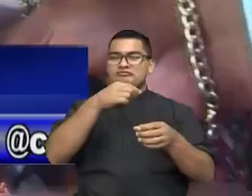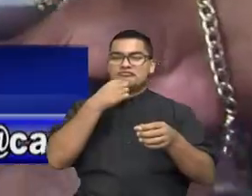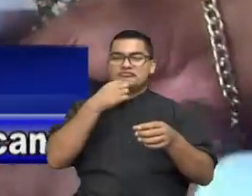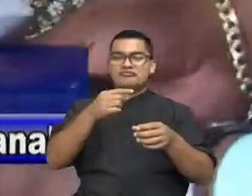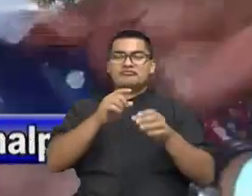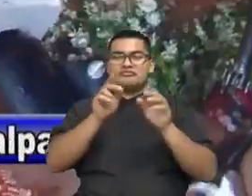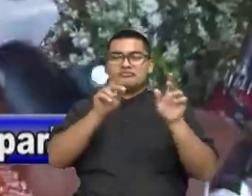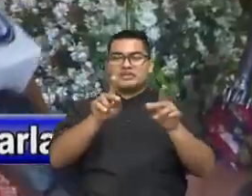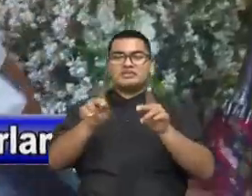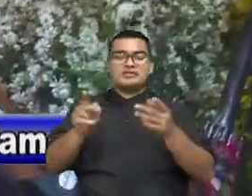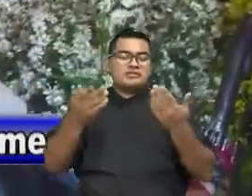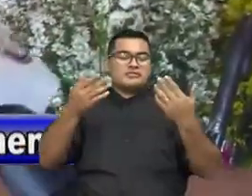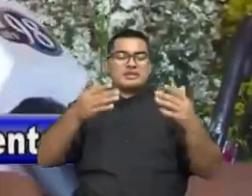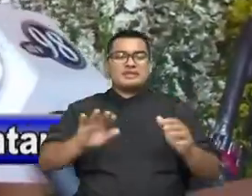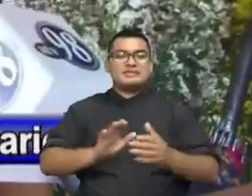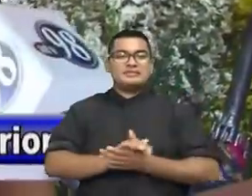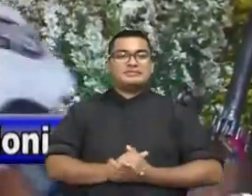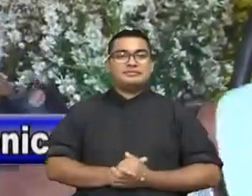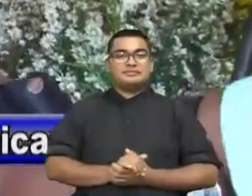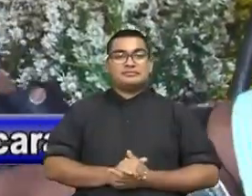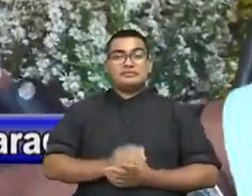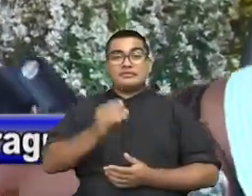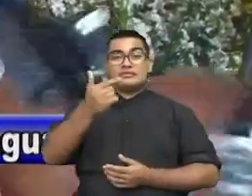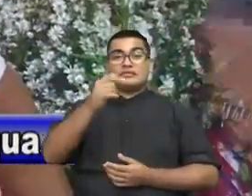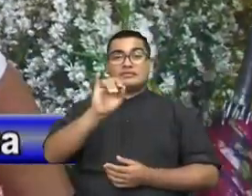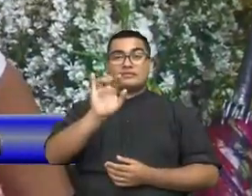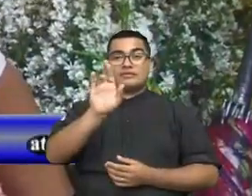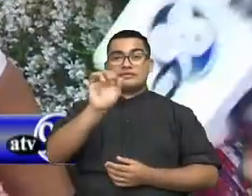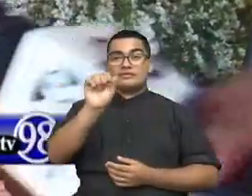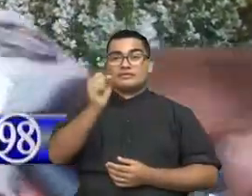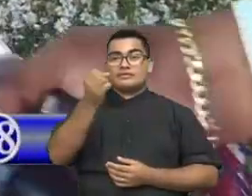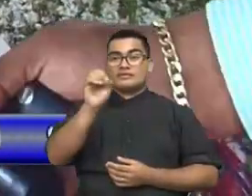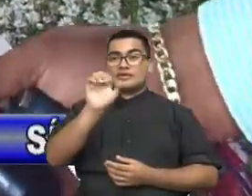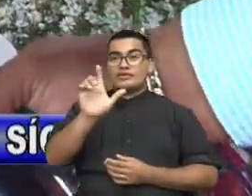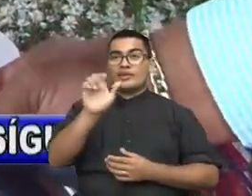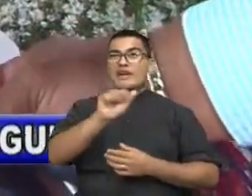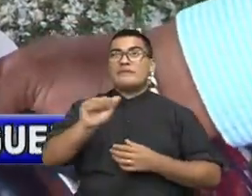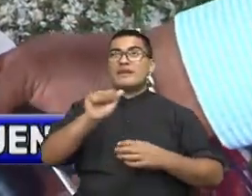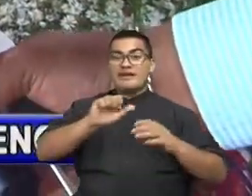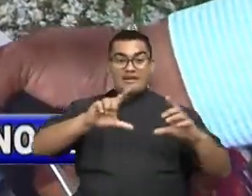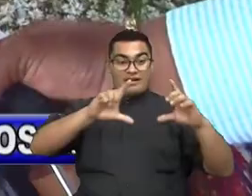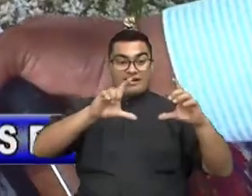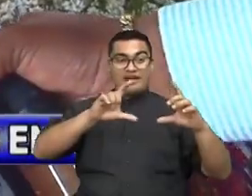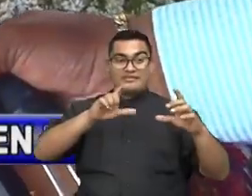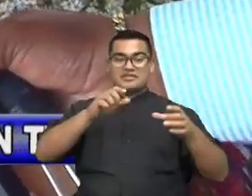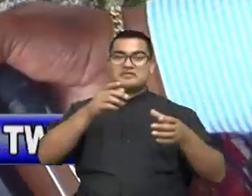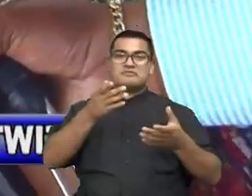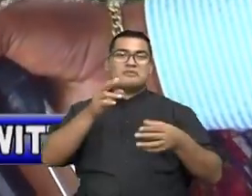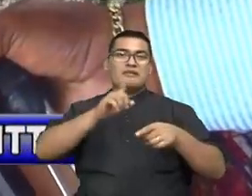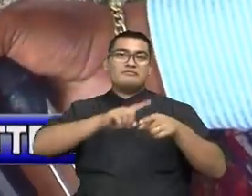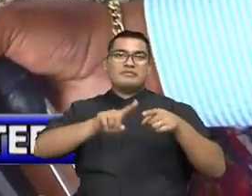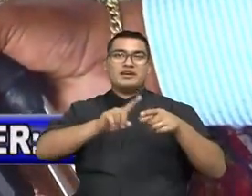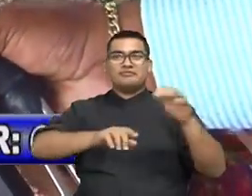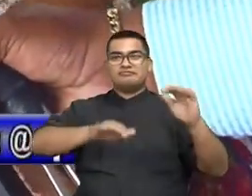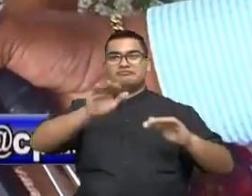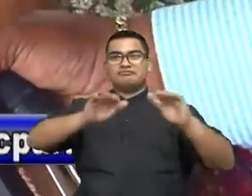para toda ocasión. ¿Esto cómo se llama? Girasol. ¿Girasoles? ¿Qué vale la girasol? Hay a todo precio.